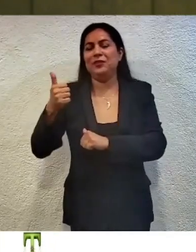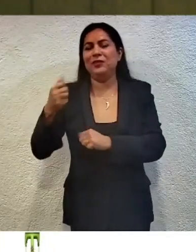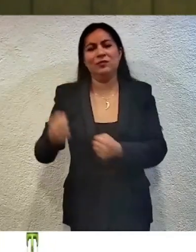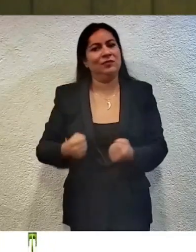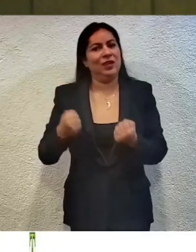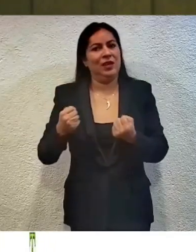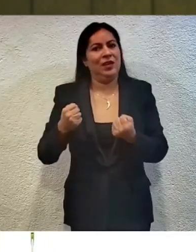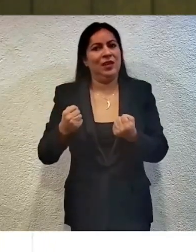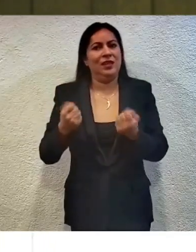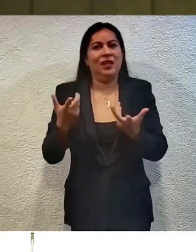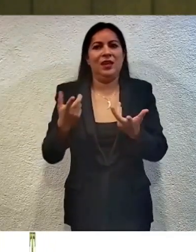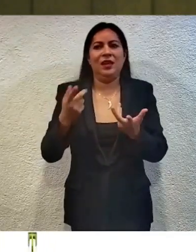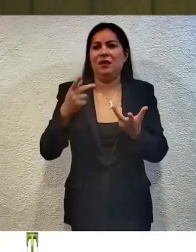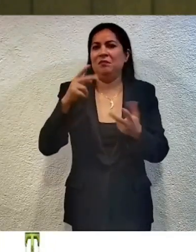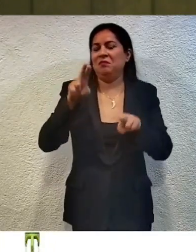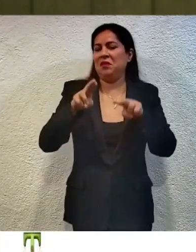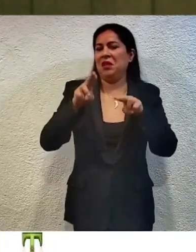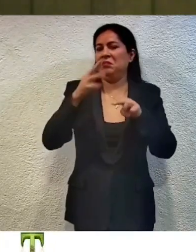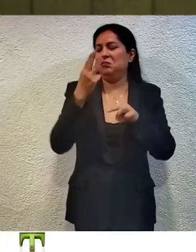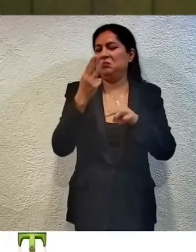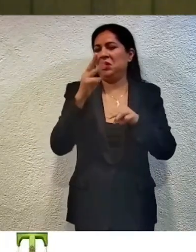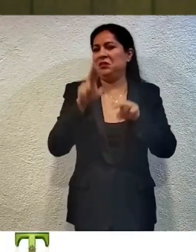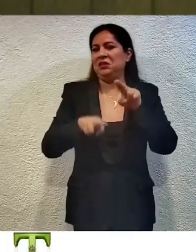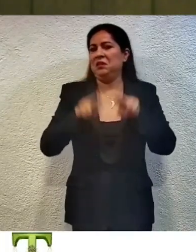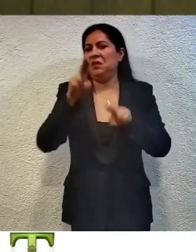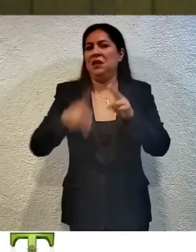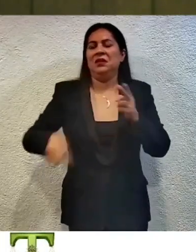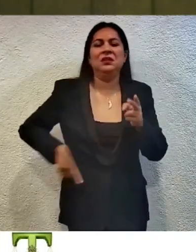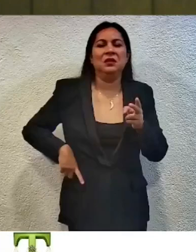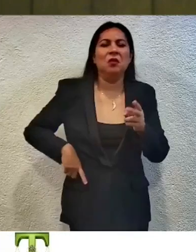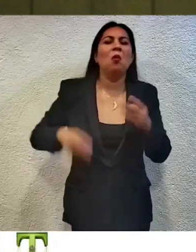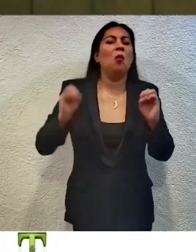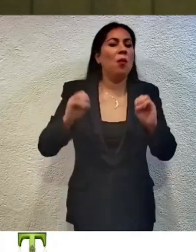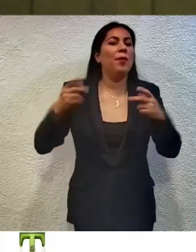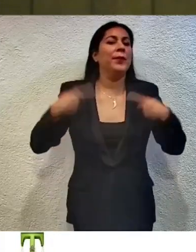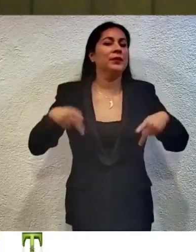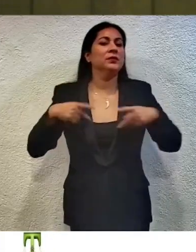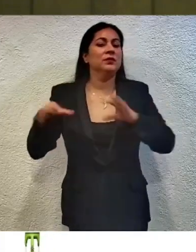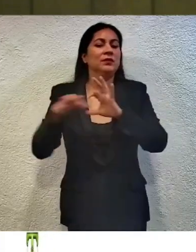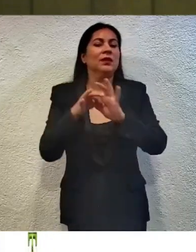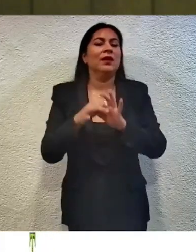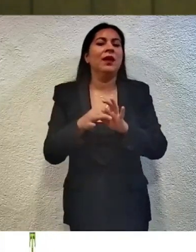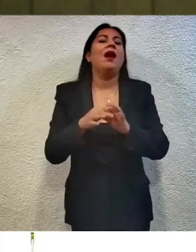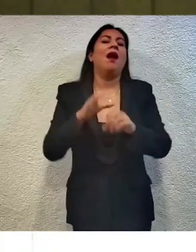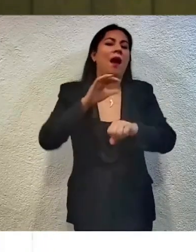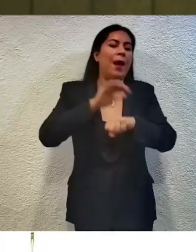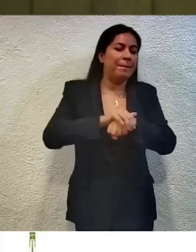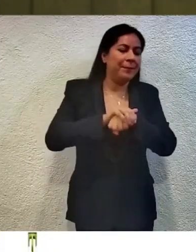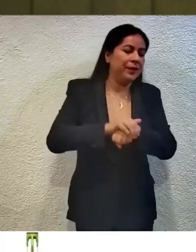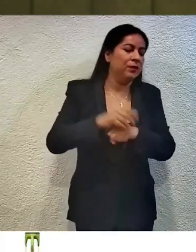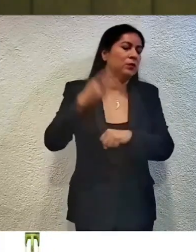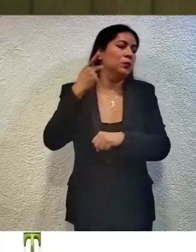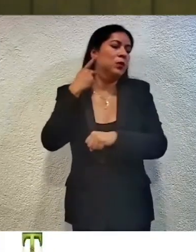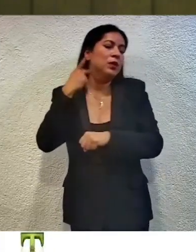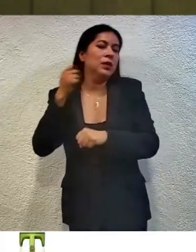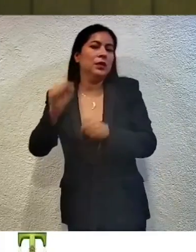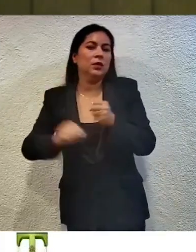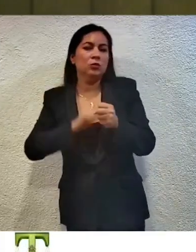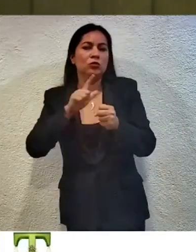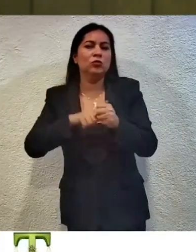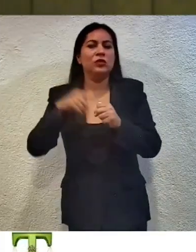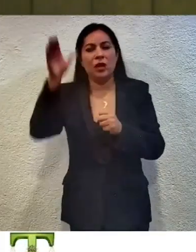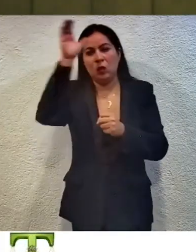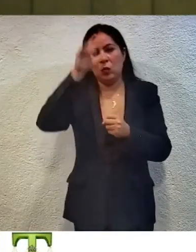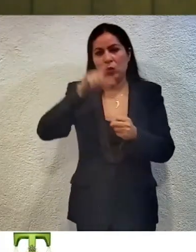Estado o de personas con las que guardan alguna relación de afinidad política, social o